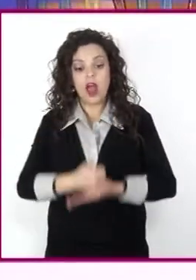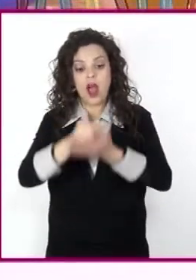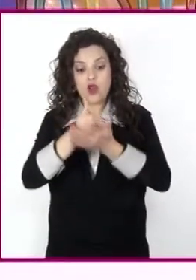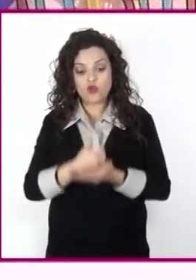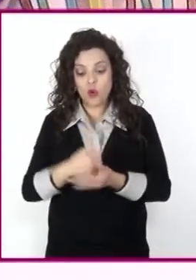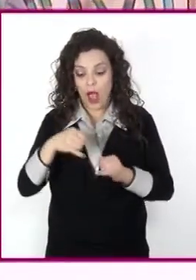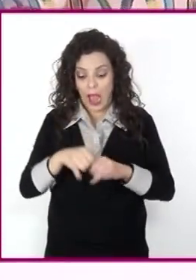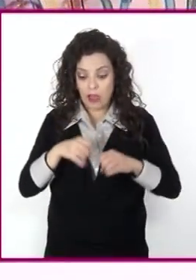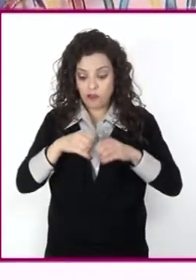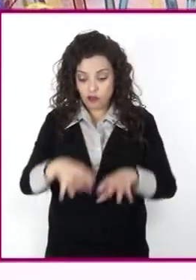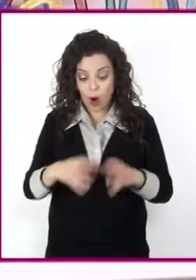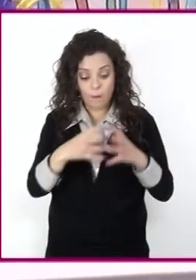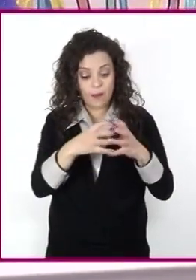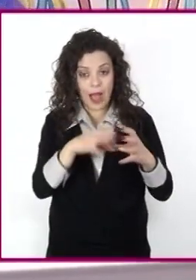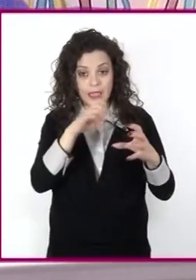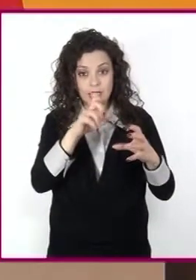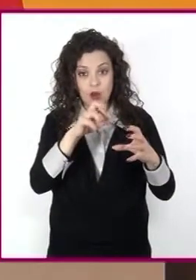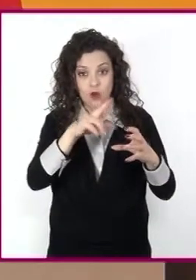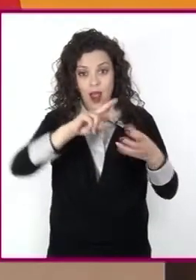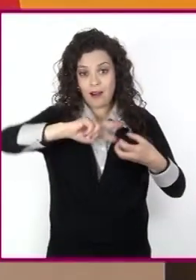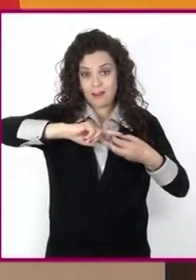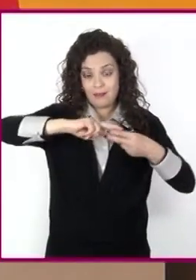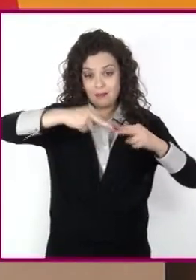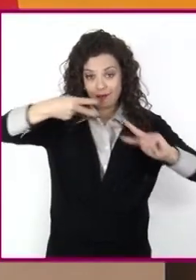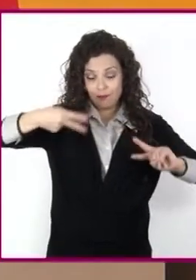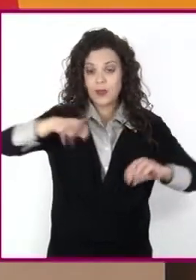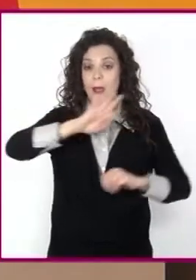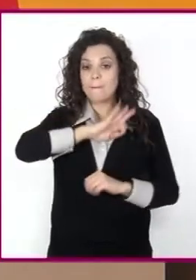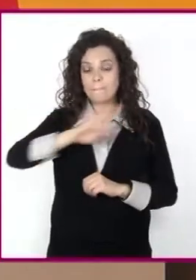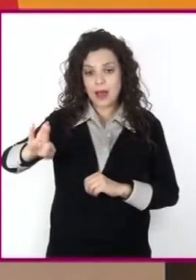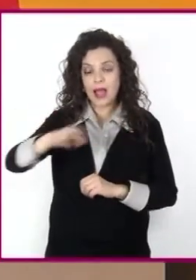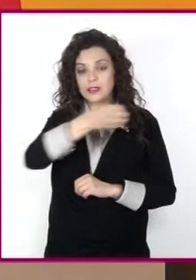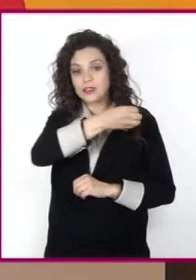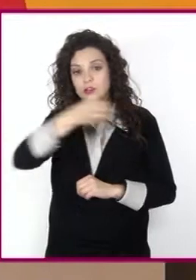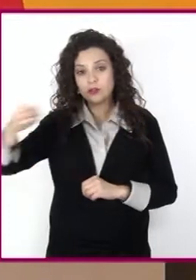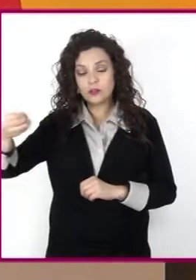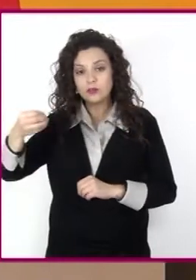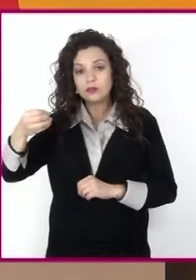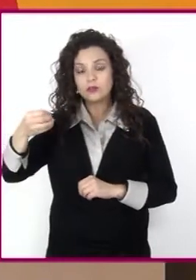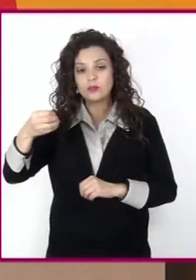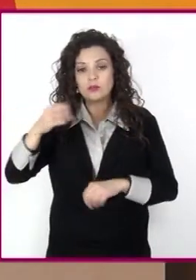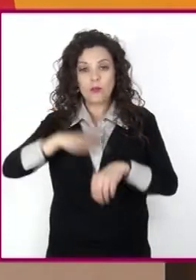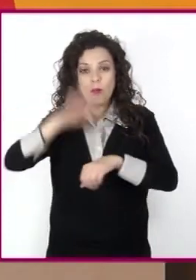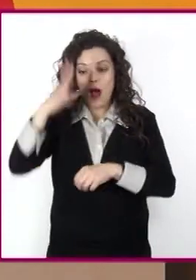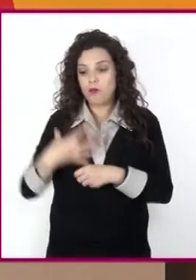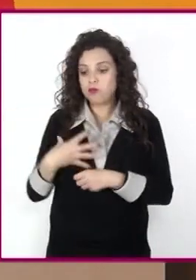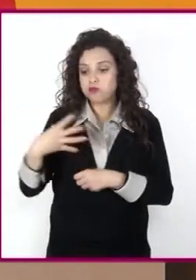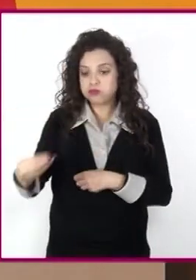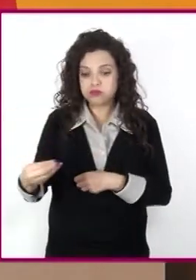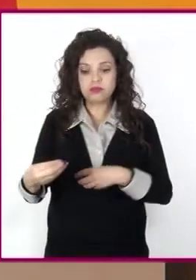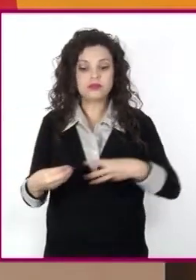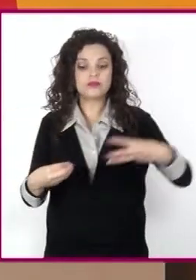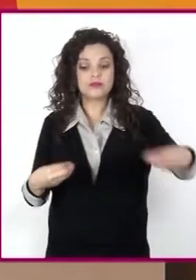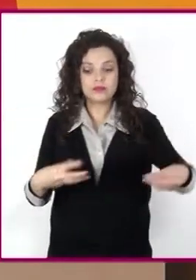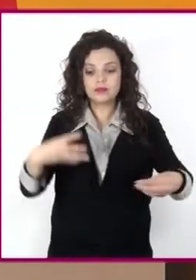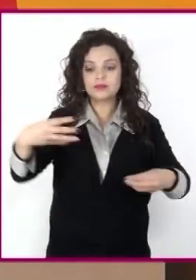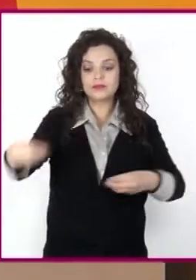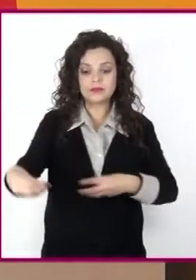su información genética de forma más ordenada hacia su descendencia durante la división